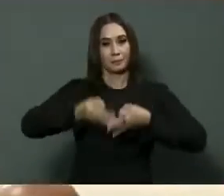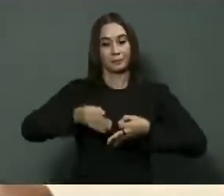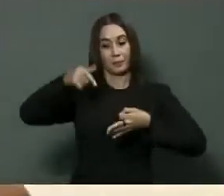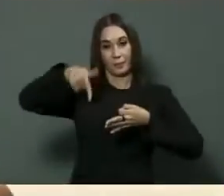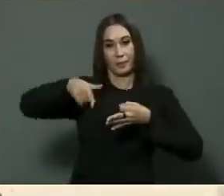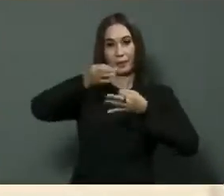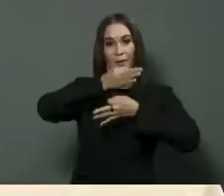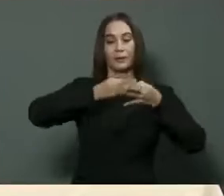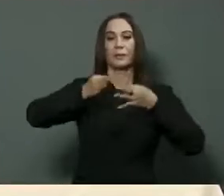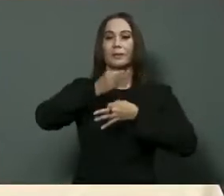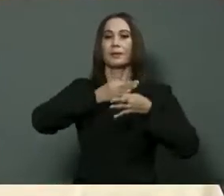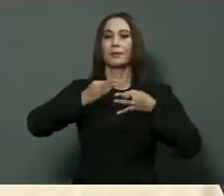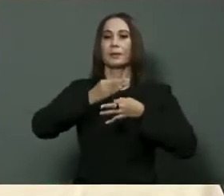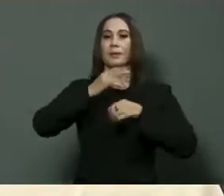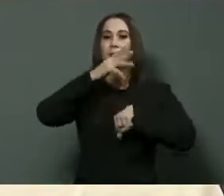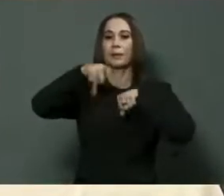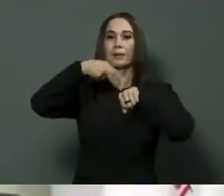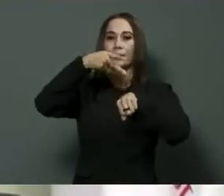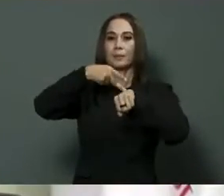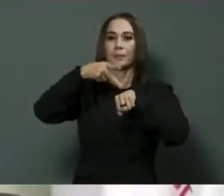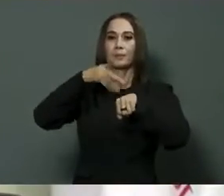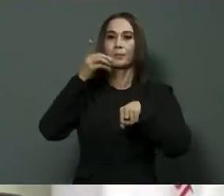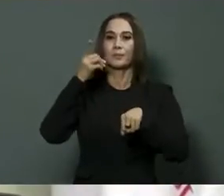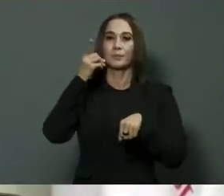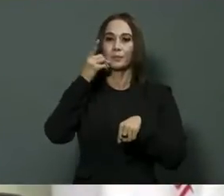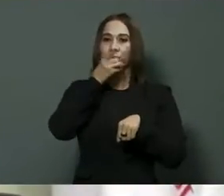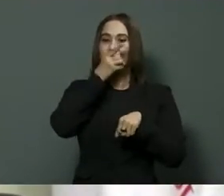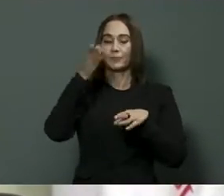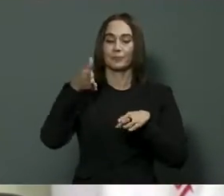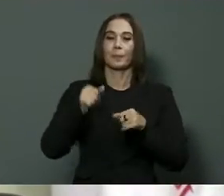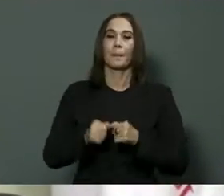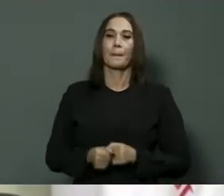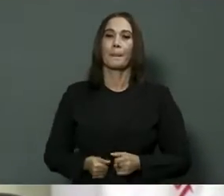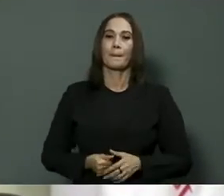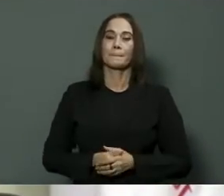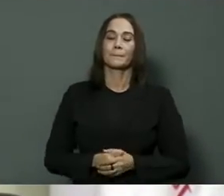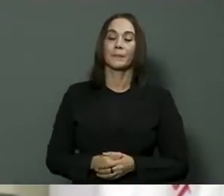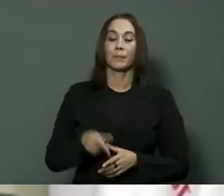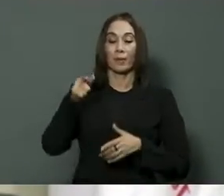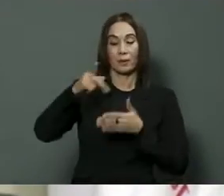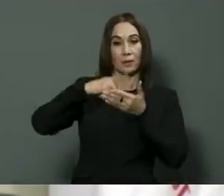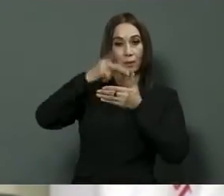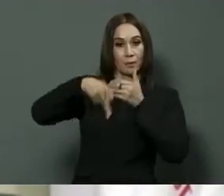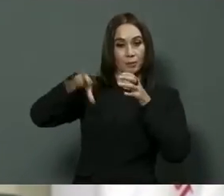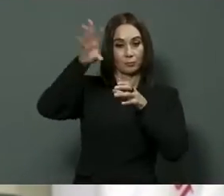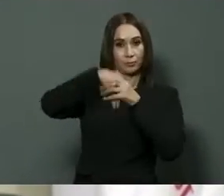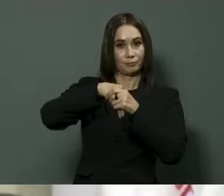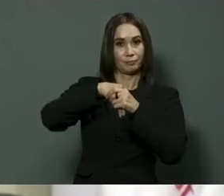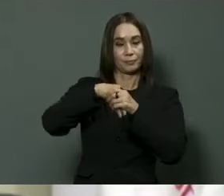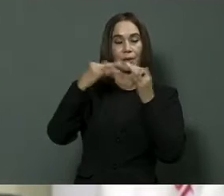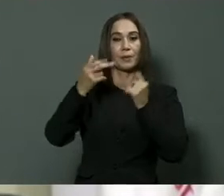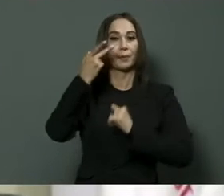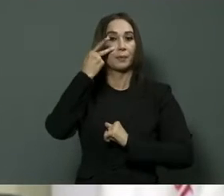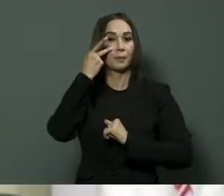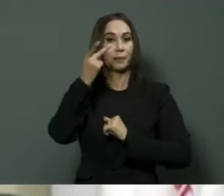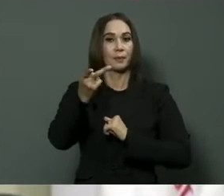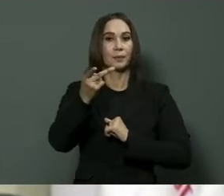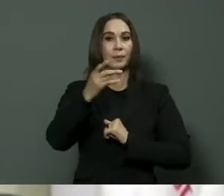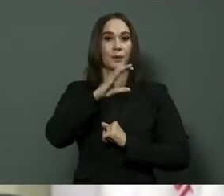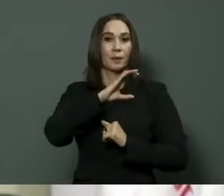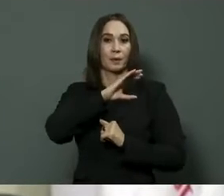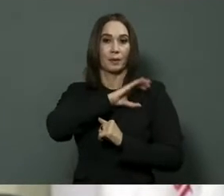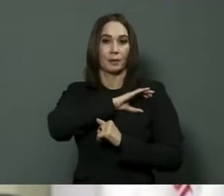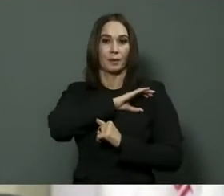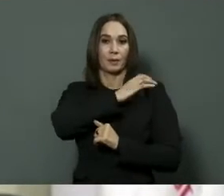San Francisco de Macorís, provincia Duarte. ¿Es este un plan integral? Vamos ahora a escuchar al